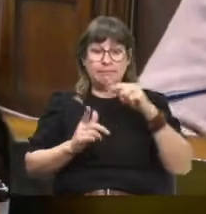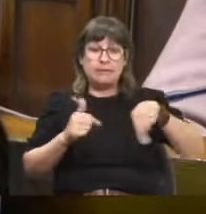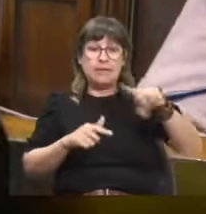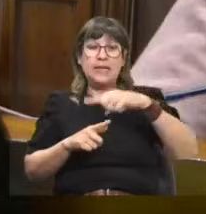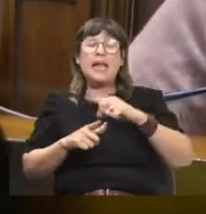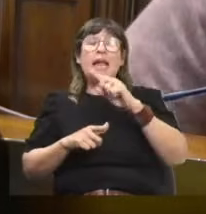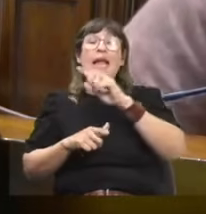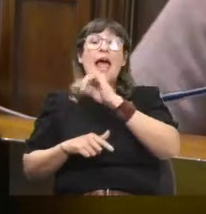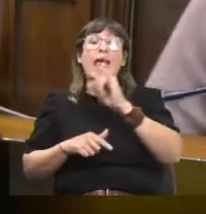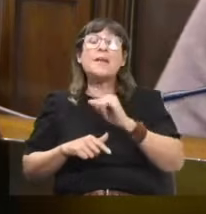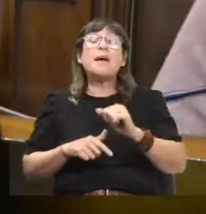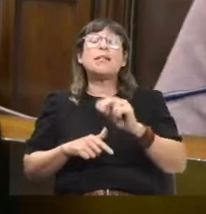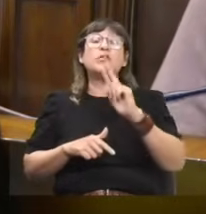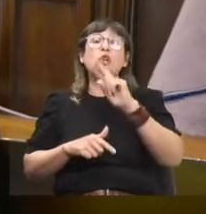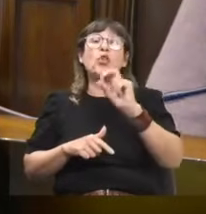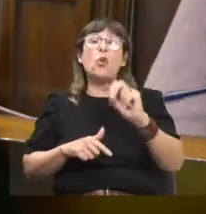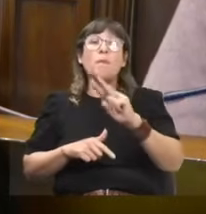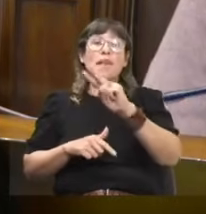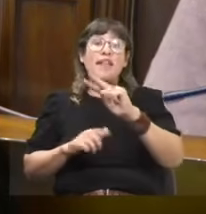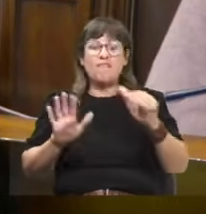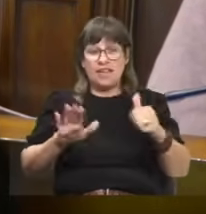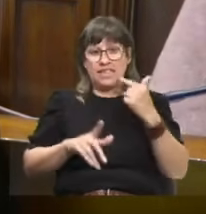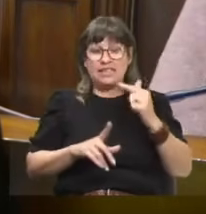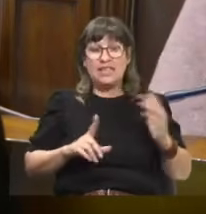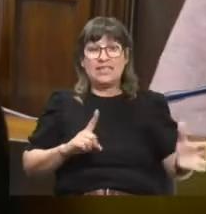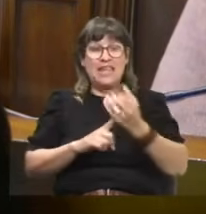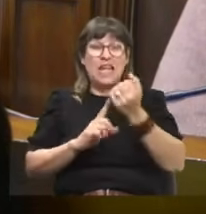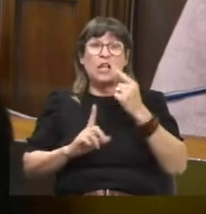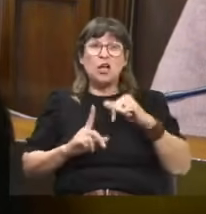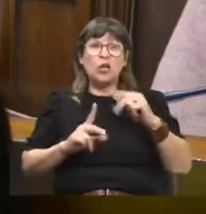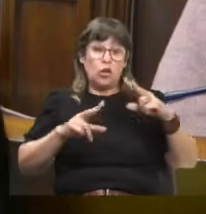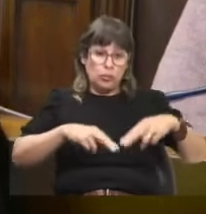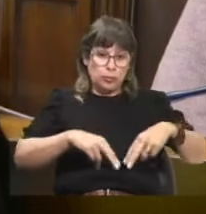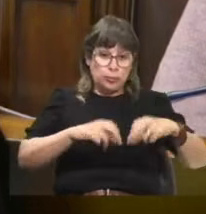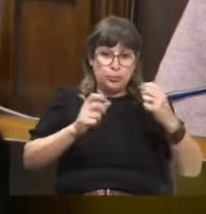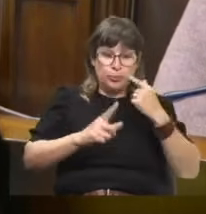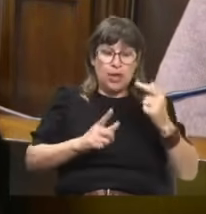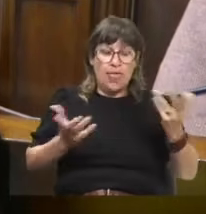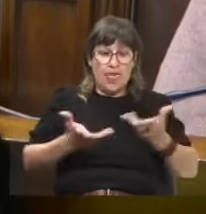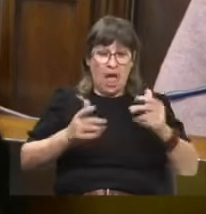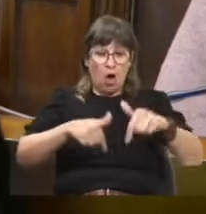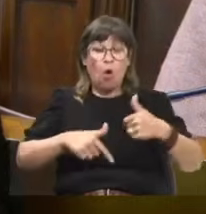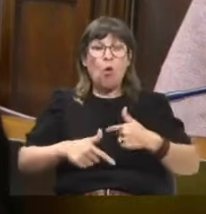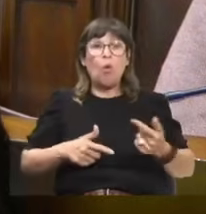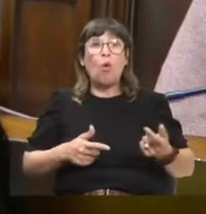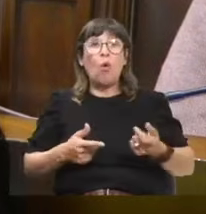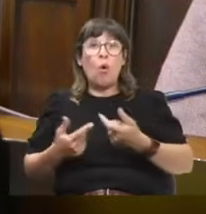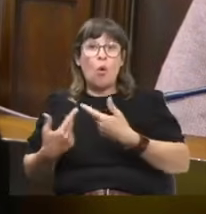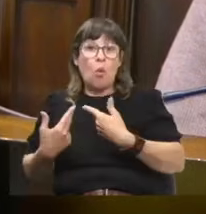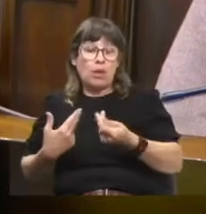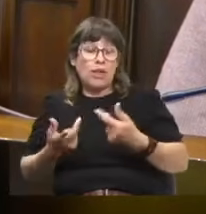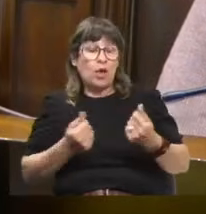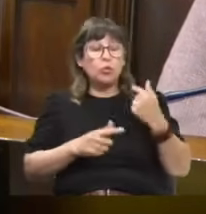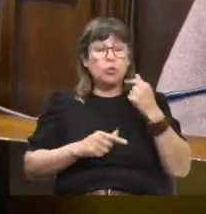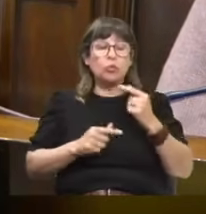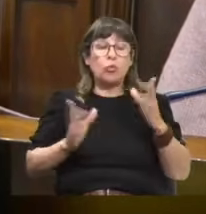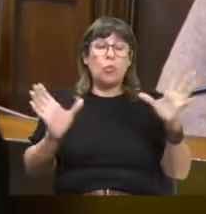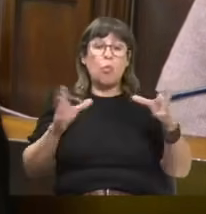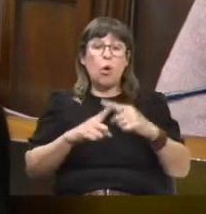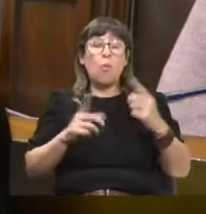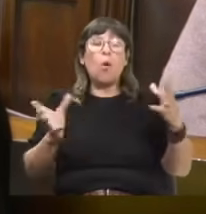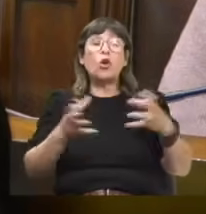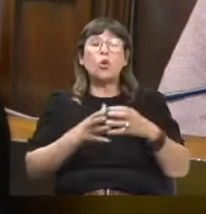del 2026. Se logró el relevamiento actualizado de consumos por grupo terapéutico y por